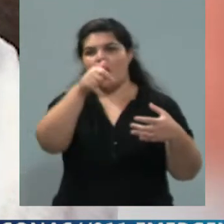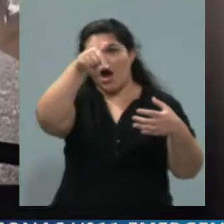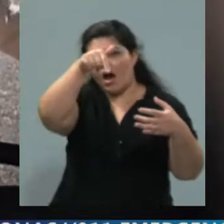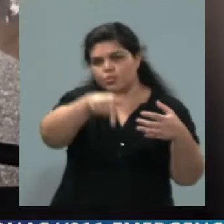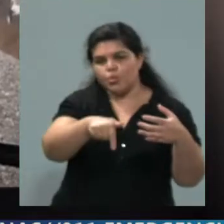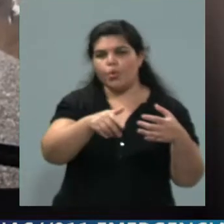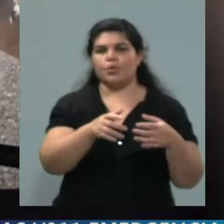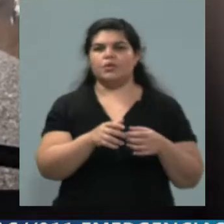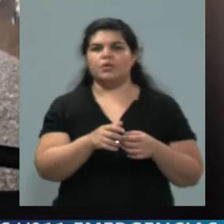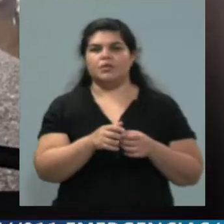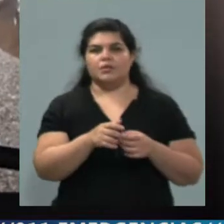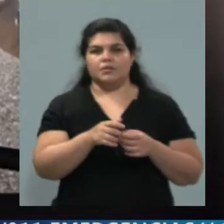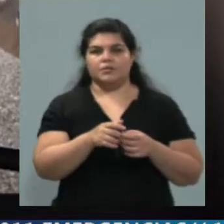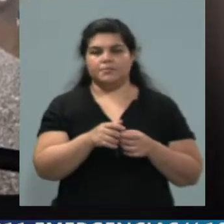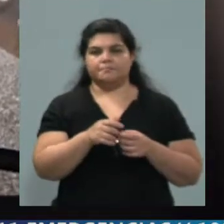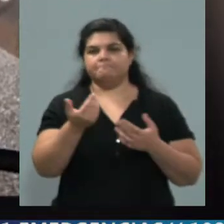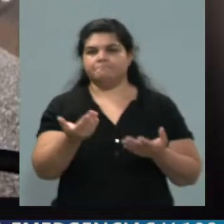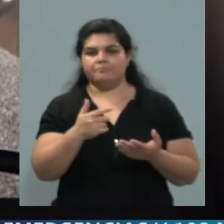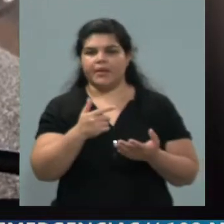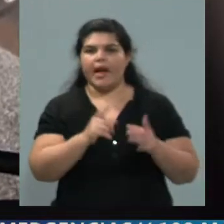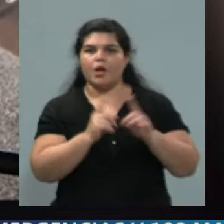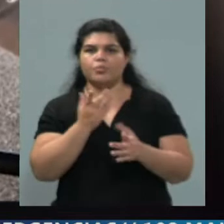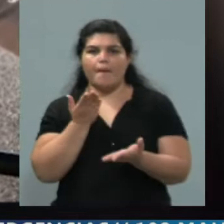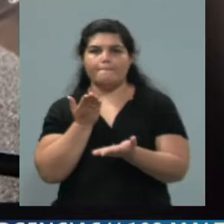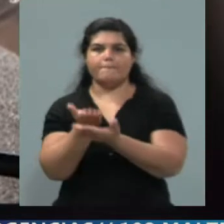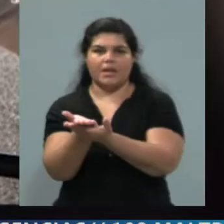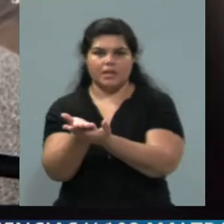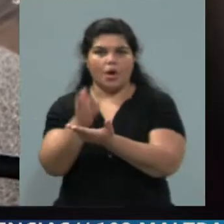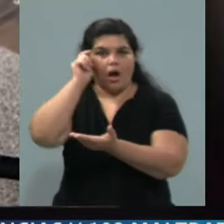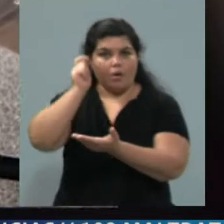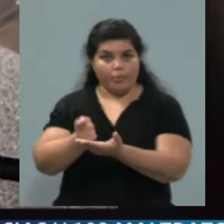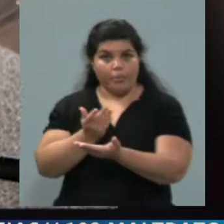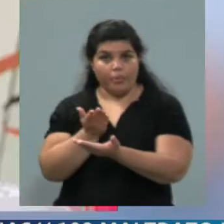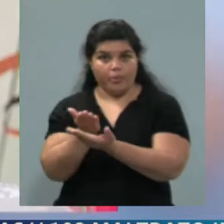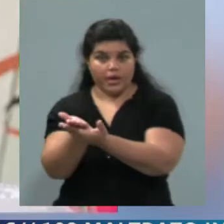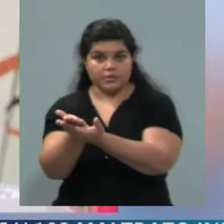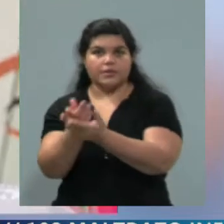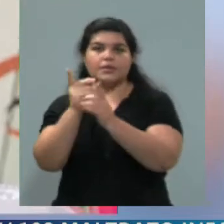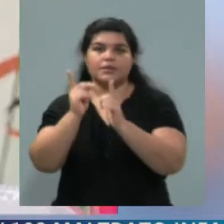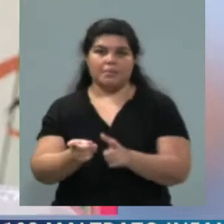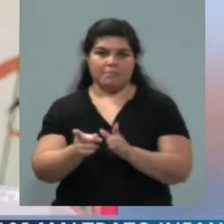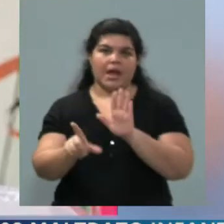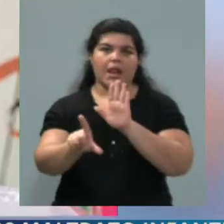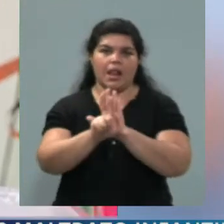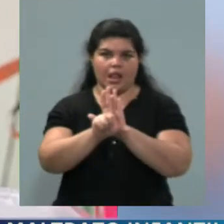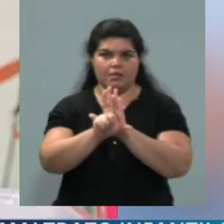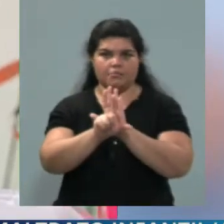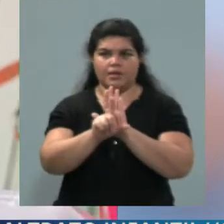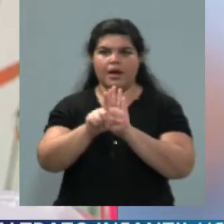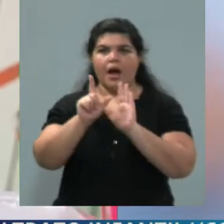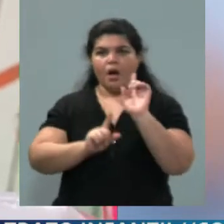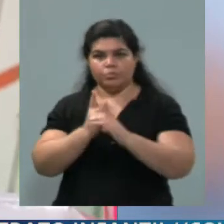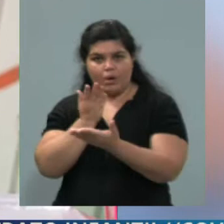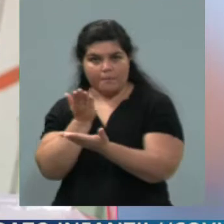han presentado medidas o recursos de amparo o medidas en el campo de lo legislativo.